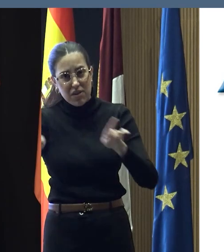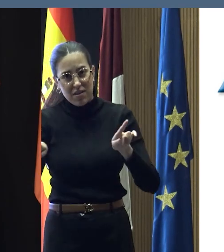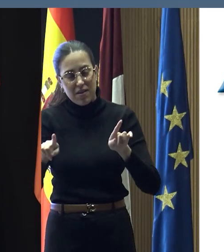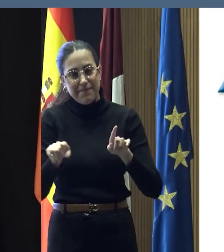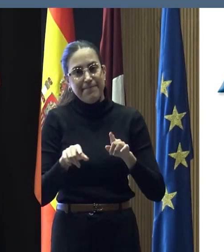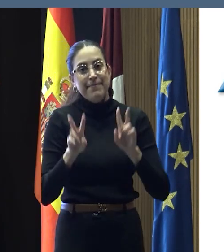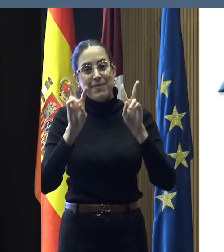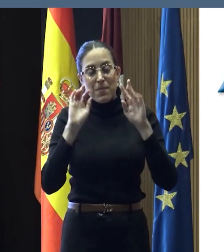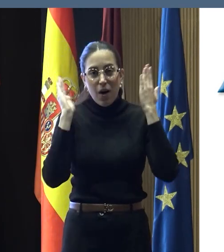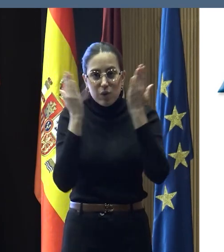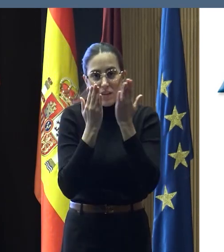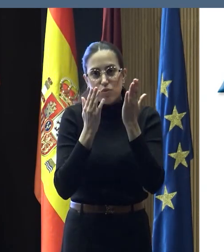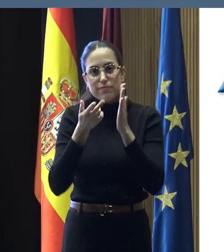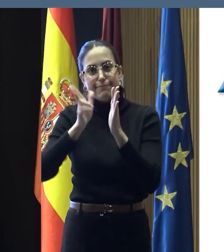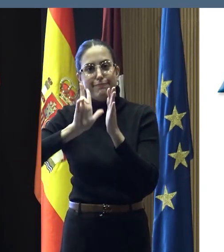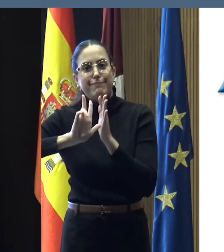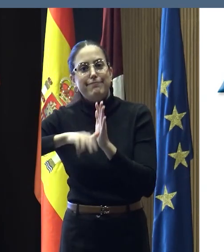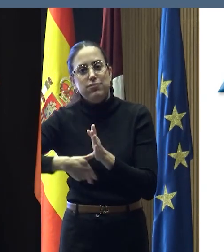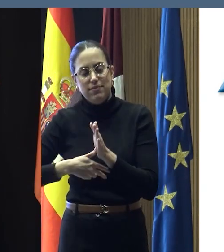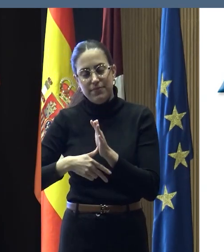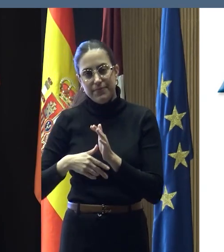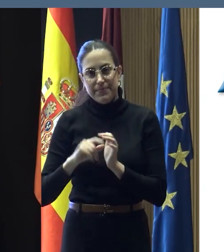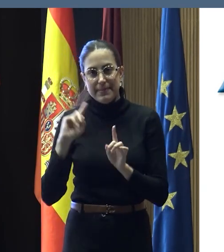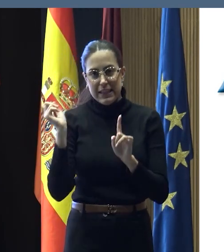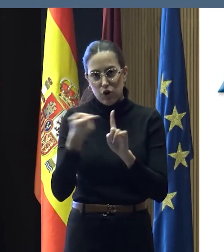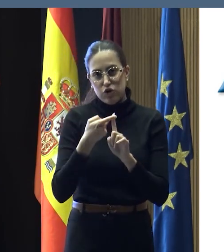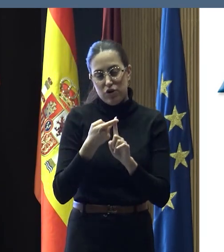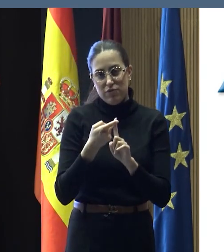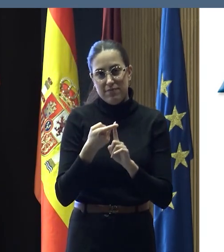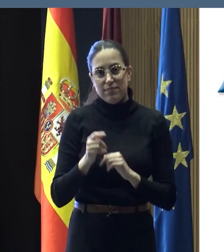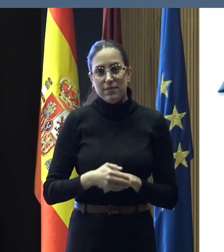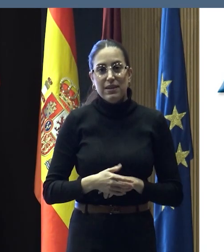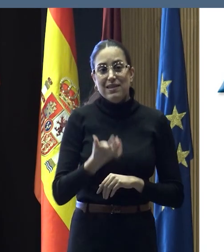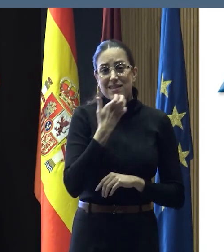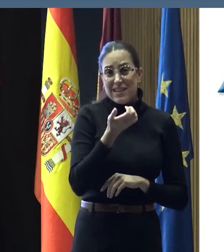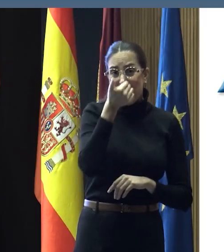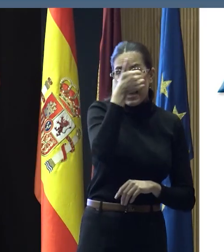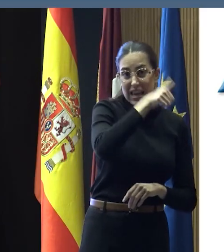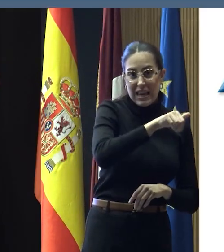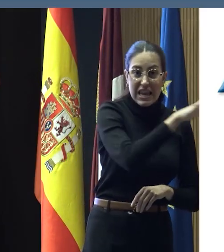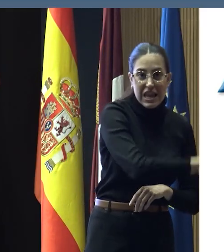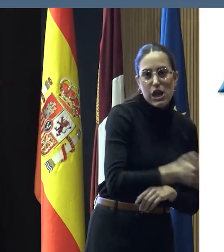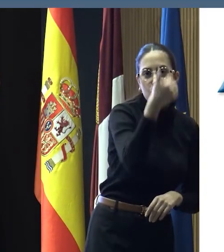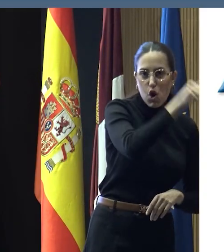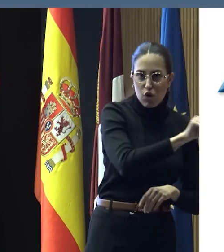se diagnostica un poquito más tarde en las niñas el autismo que en los niños.